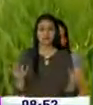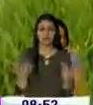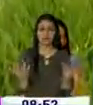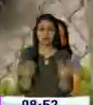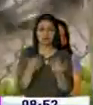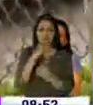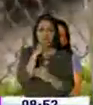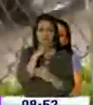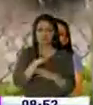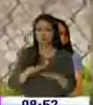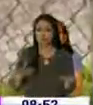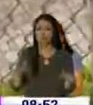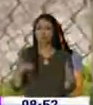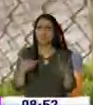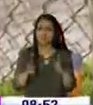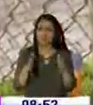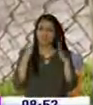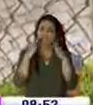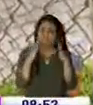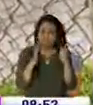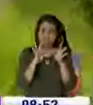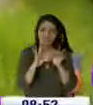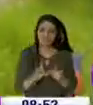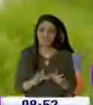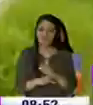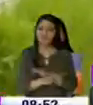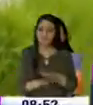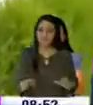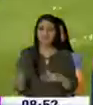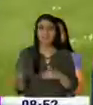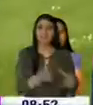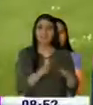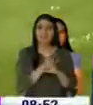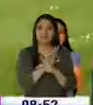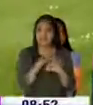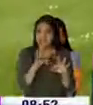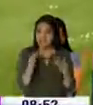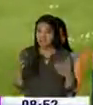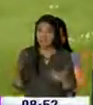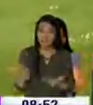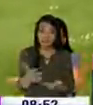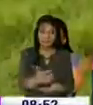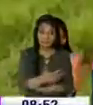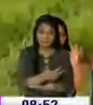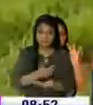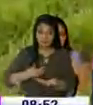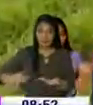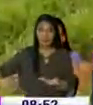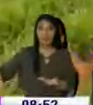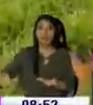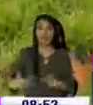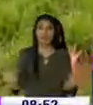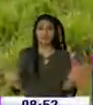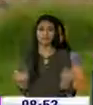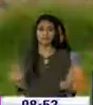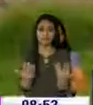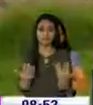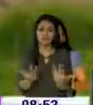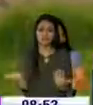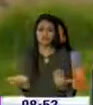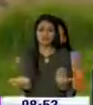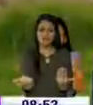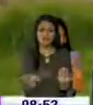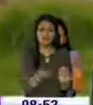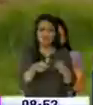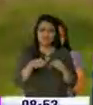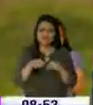había suciedad, así que procedimos a intervenir inmediatamente. Realizamos la limpieza en donde se retiró toda la hierba, se cortó,